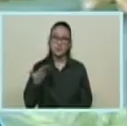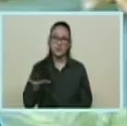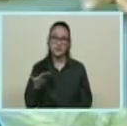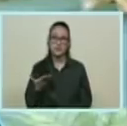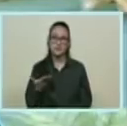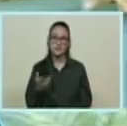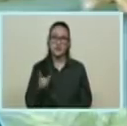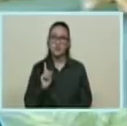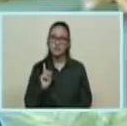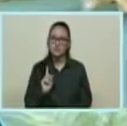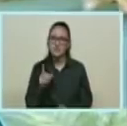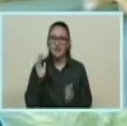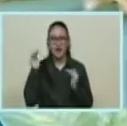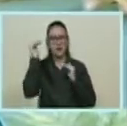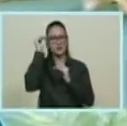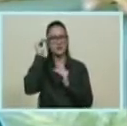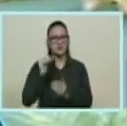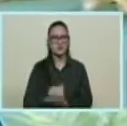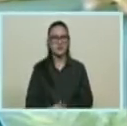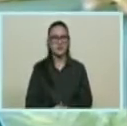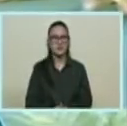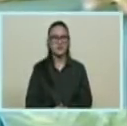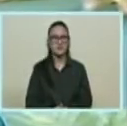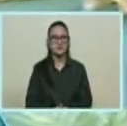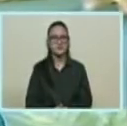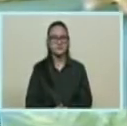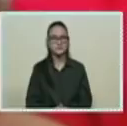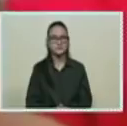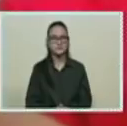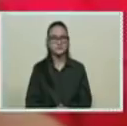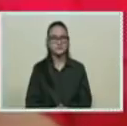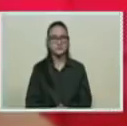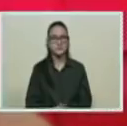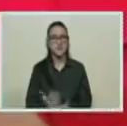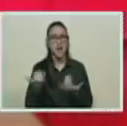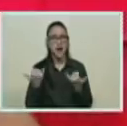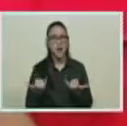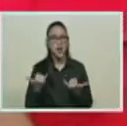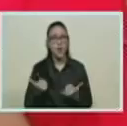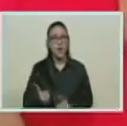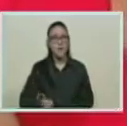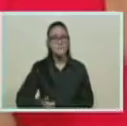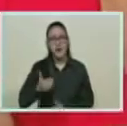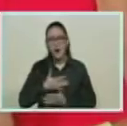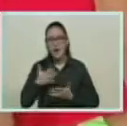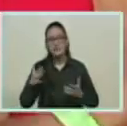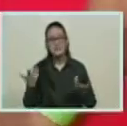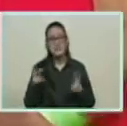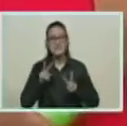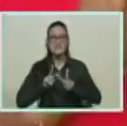nosotros debemos atender. Ahora, algo más grande que es la vivienda.